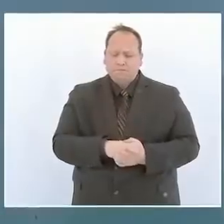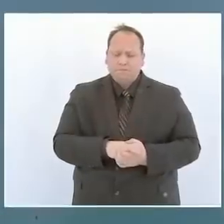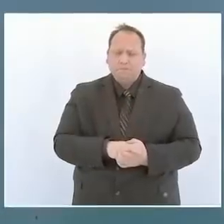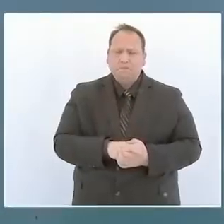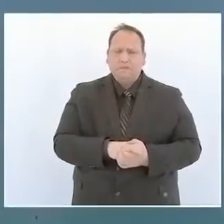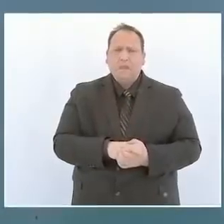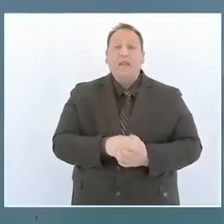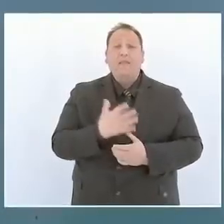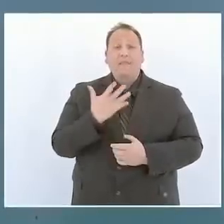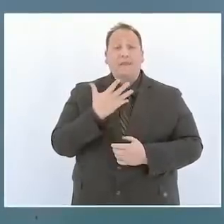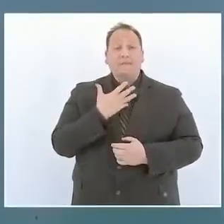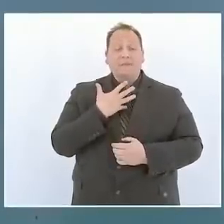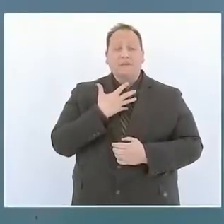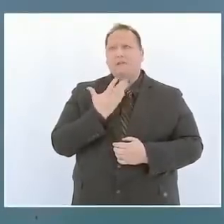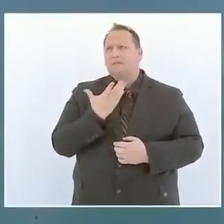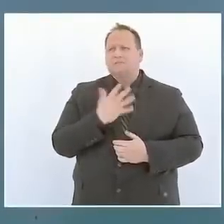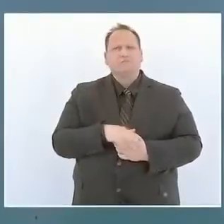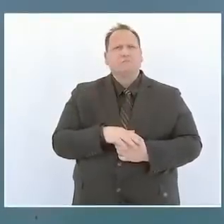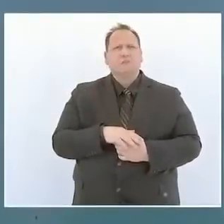hay